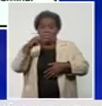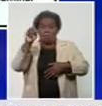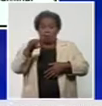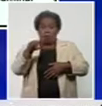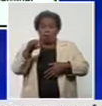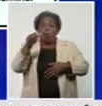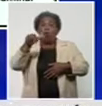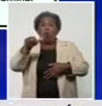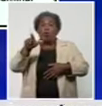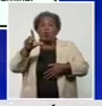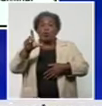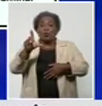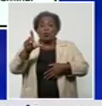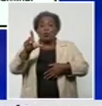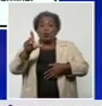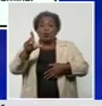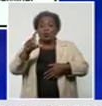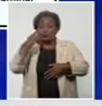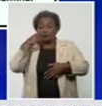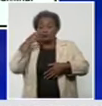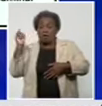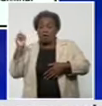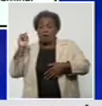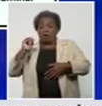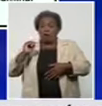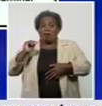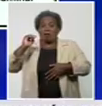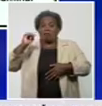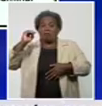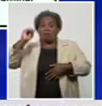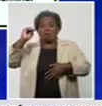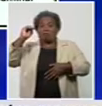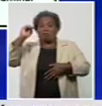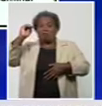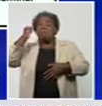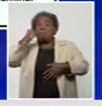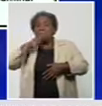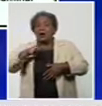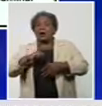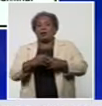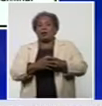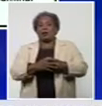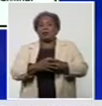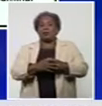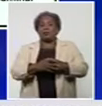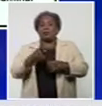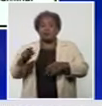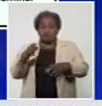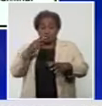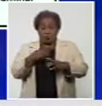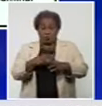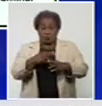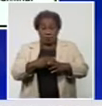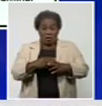pues se incrementa todavía más. Y es lo que llama a la